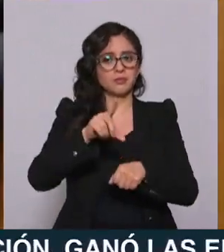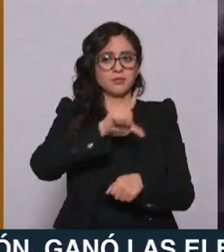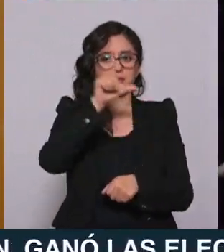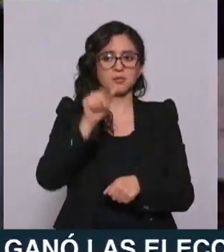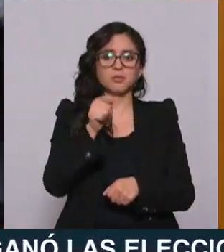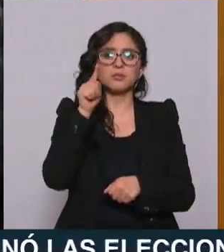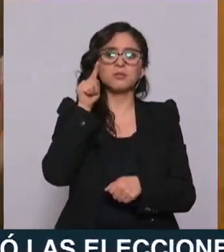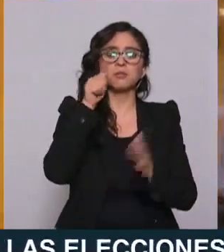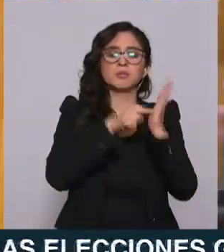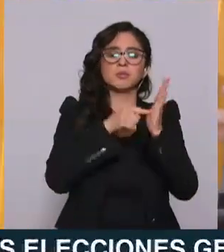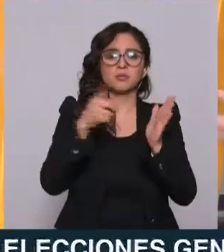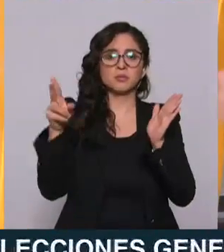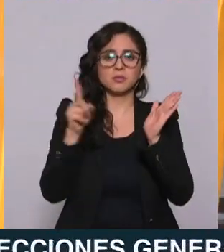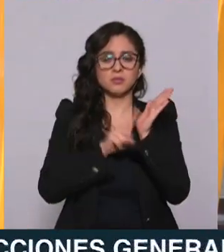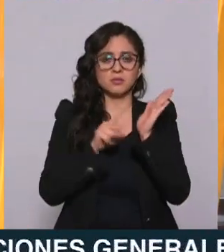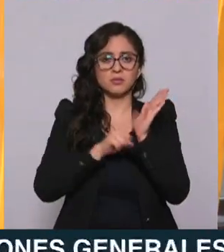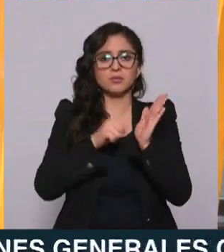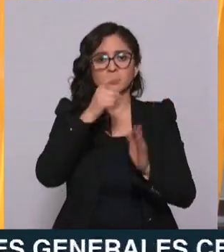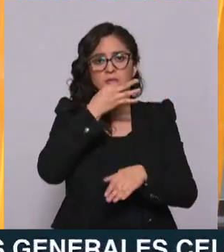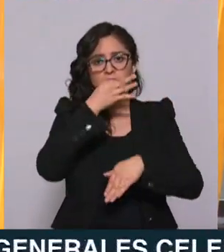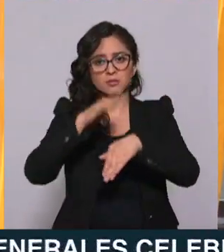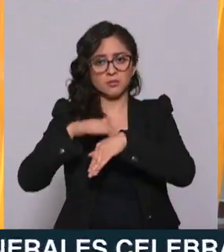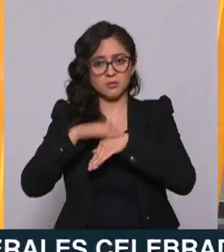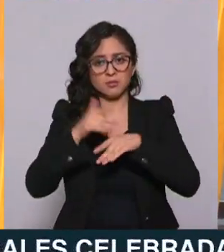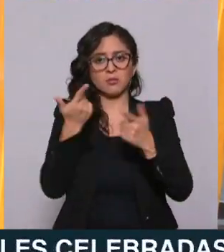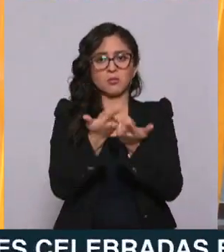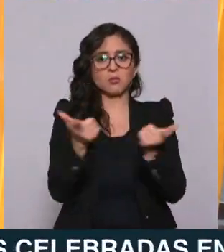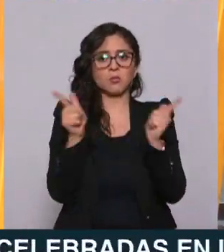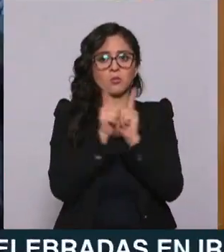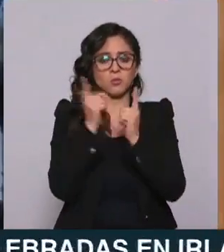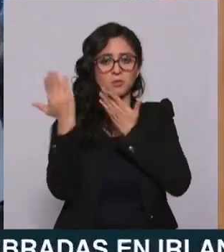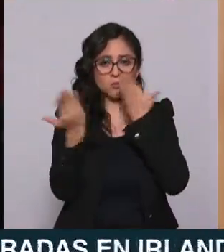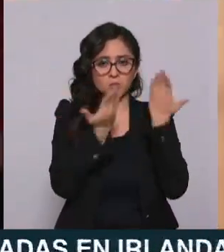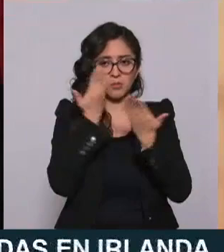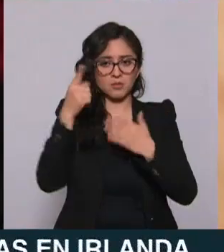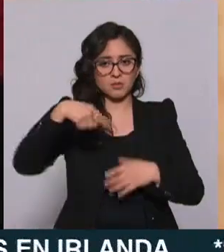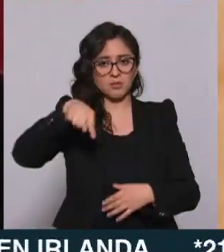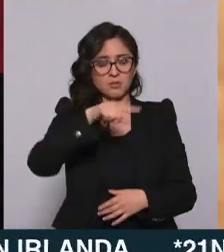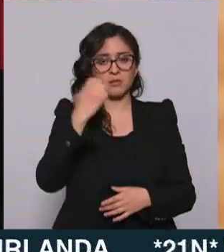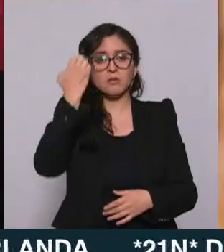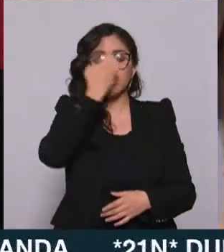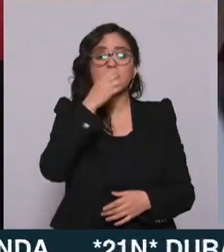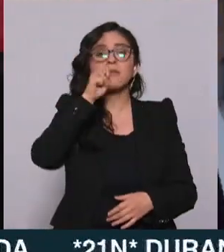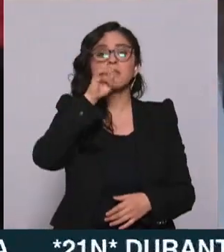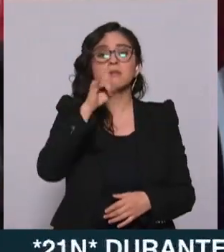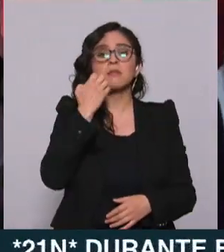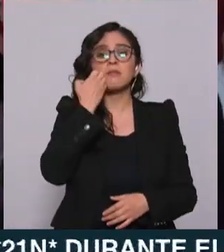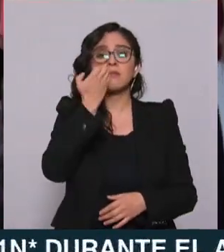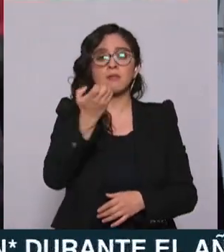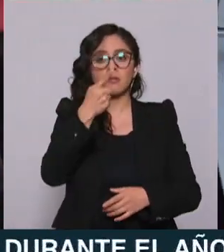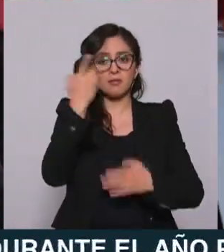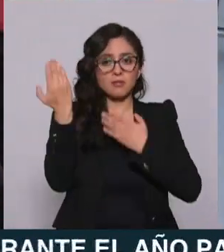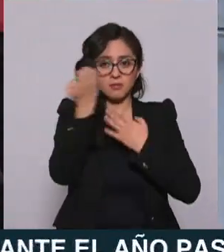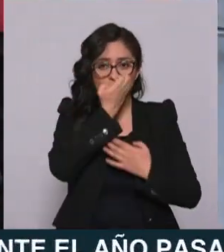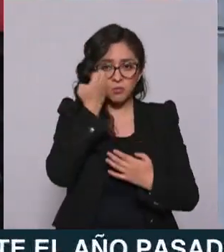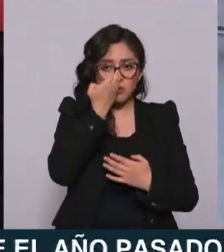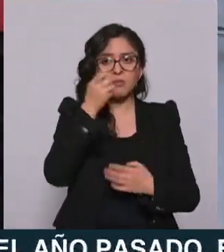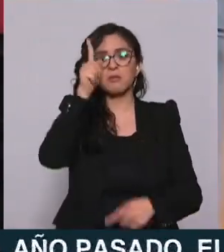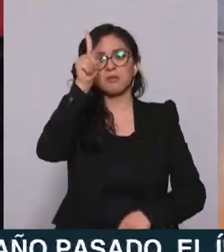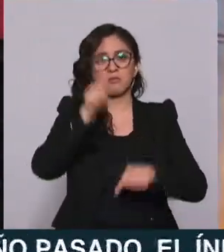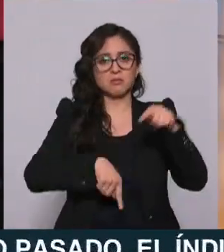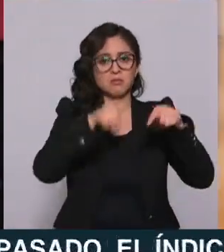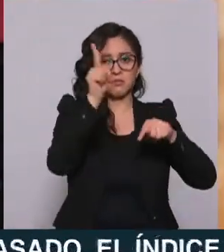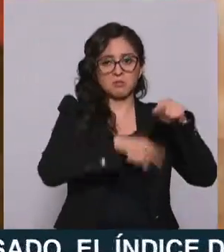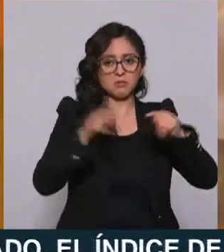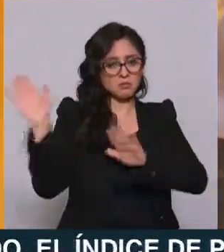botón de emergencia. Por ello, un grupo de estudiantes de la misma escuela, que sí quiere clases, irrumpió en las instalaciones para sacar